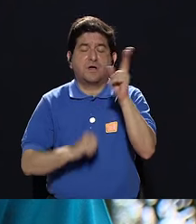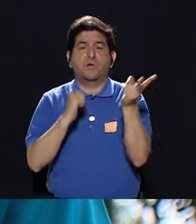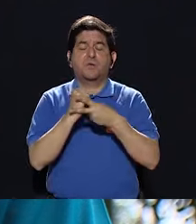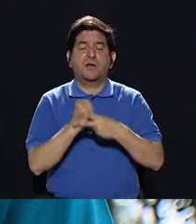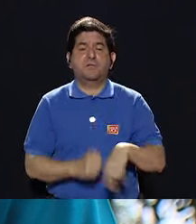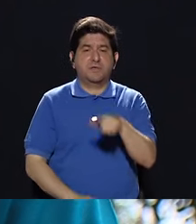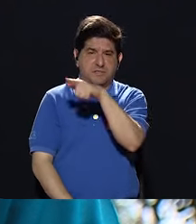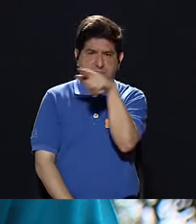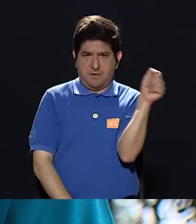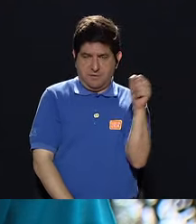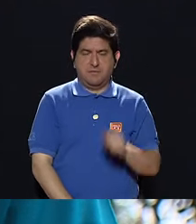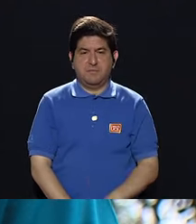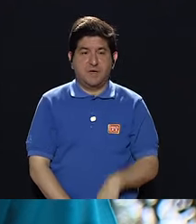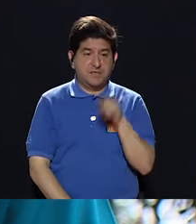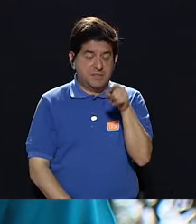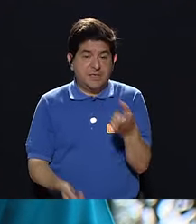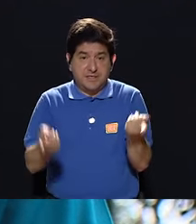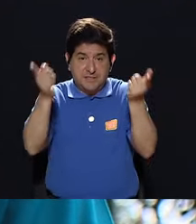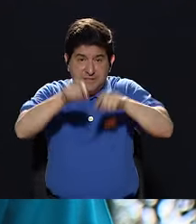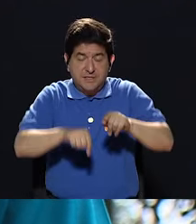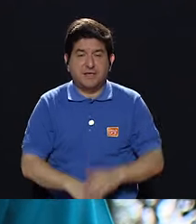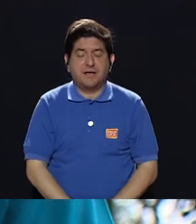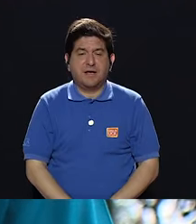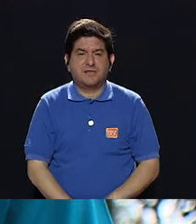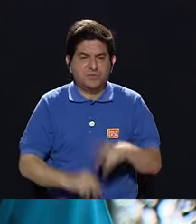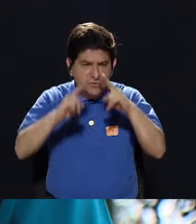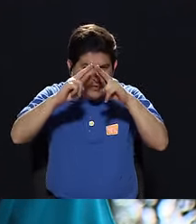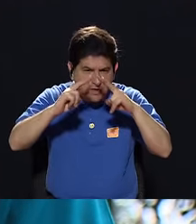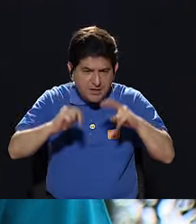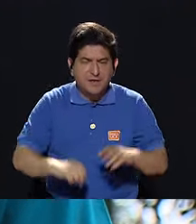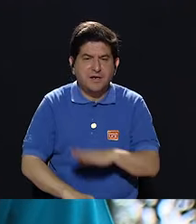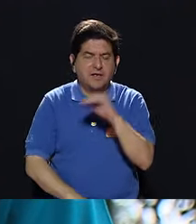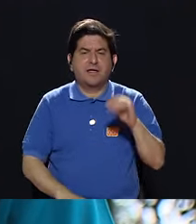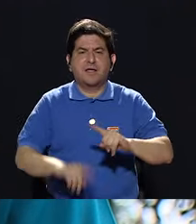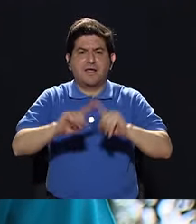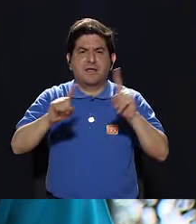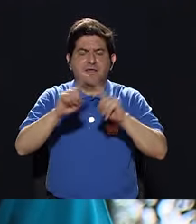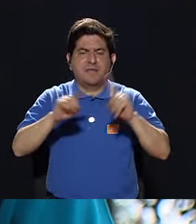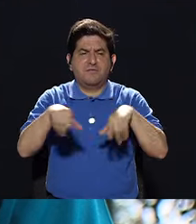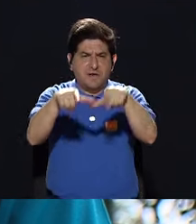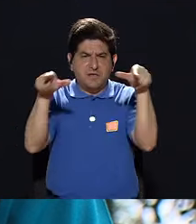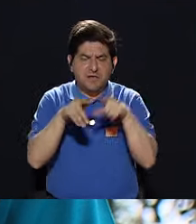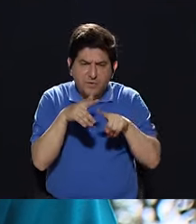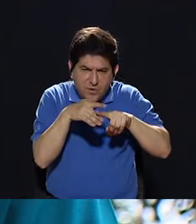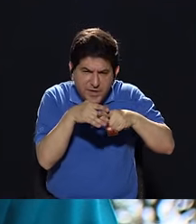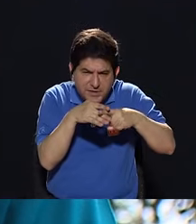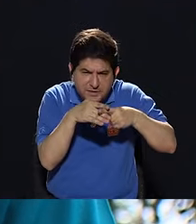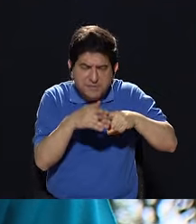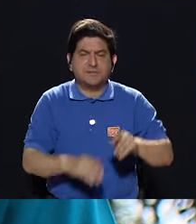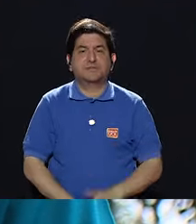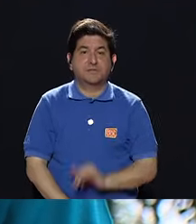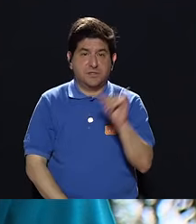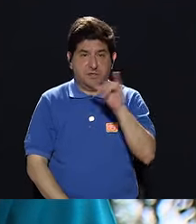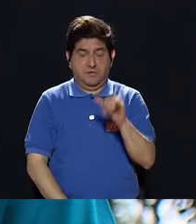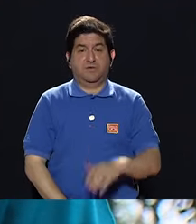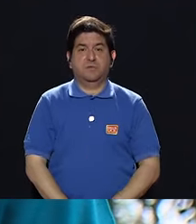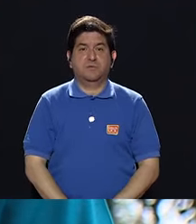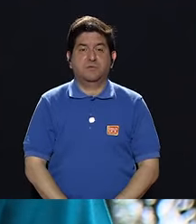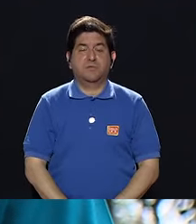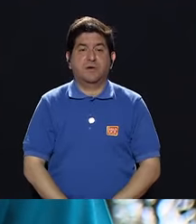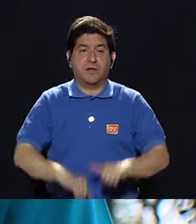vez al mes para hacer lo que son aforos y mantenimiento a las diferentes estaciones y además